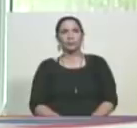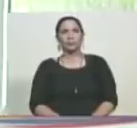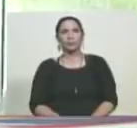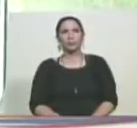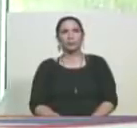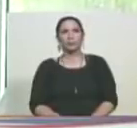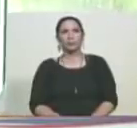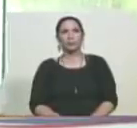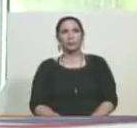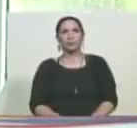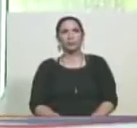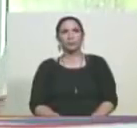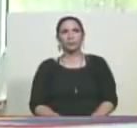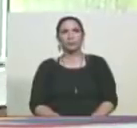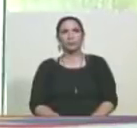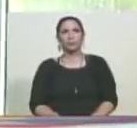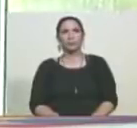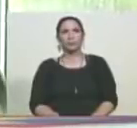Pero